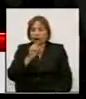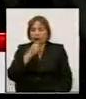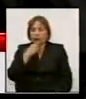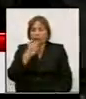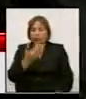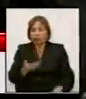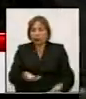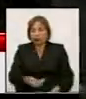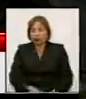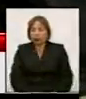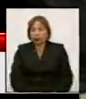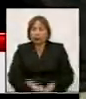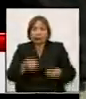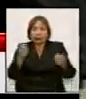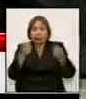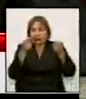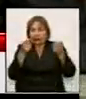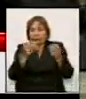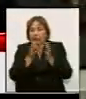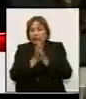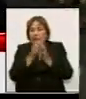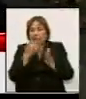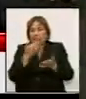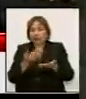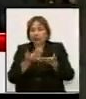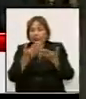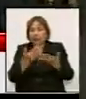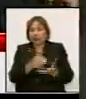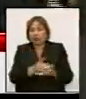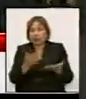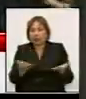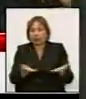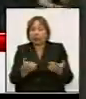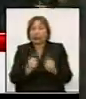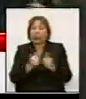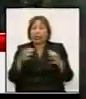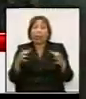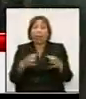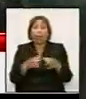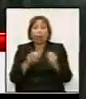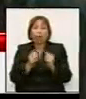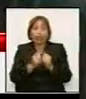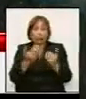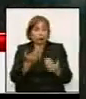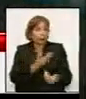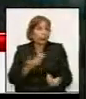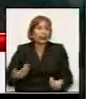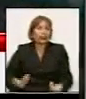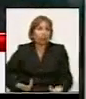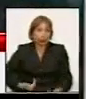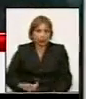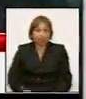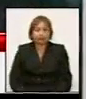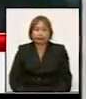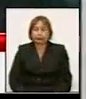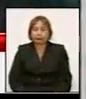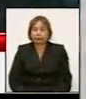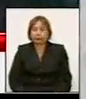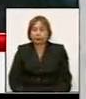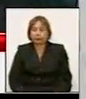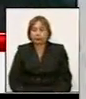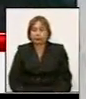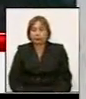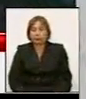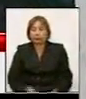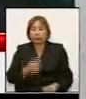la ceremonia póstuma que se le ha rendido aquí en el Congreso de la República. Esta es